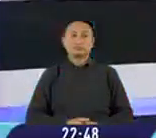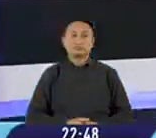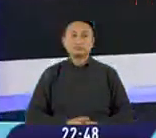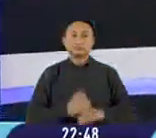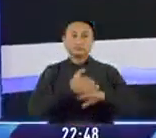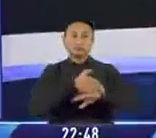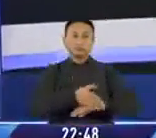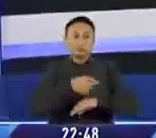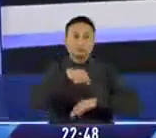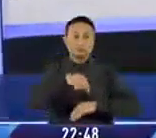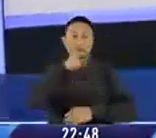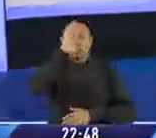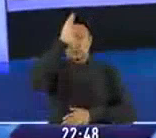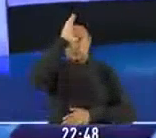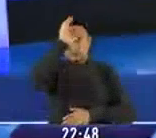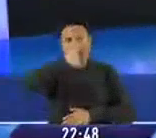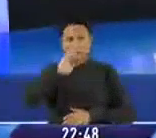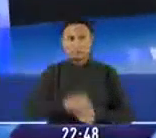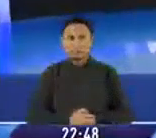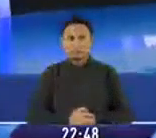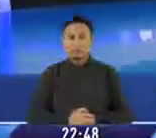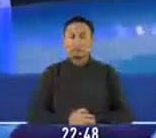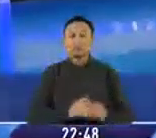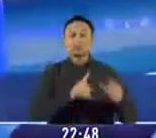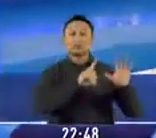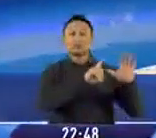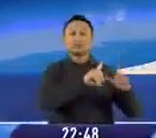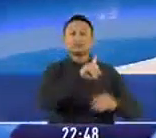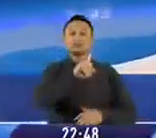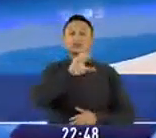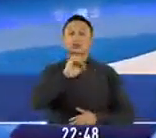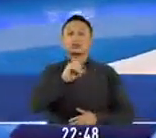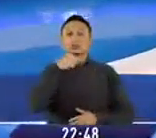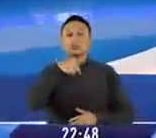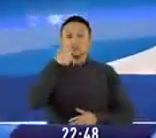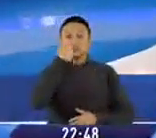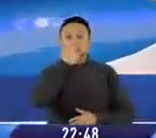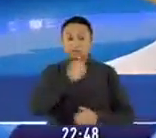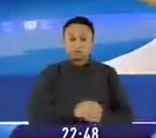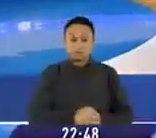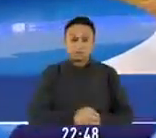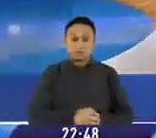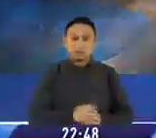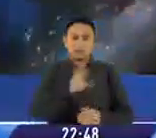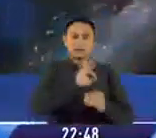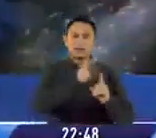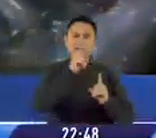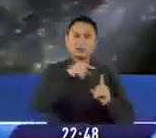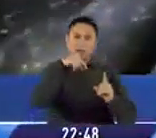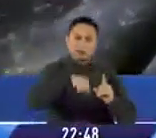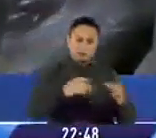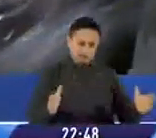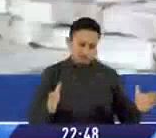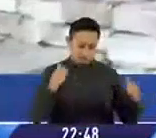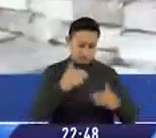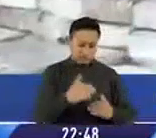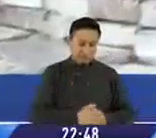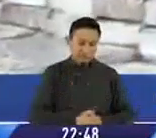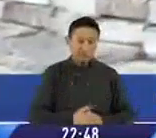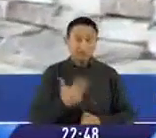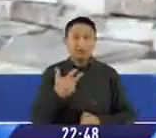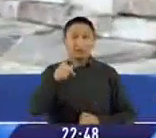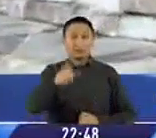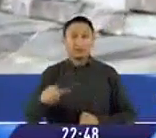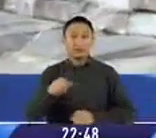Más adelante, en Turquía se detectaron 610 kilogramos de cocaína en cajas de banano ecuatoriano. Por este caso hay